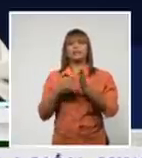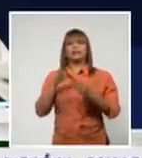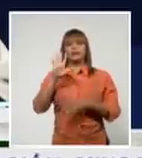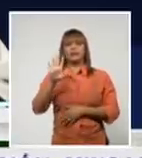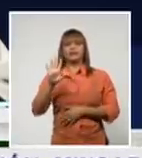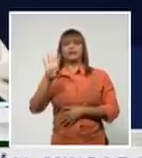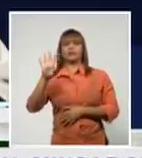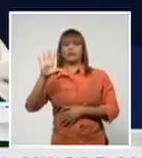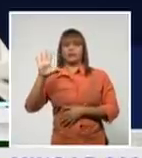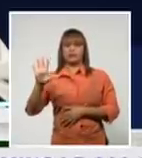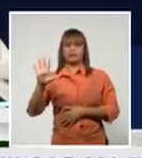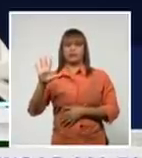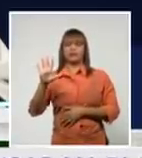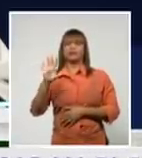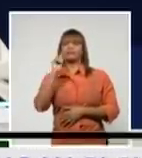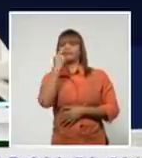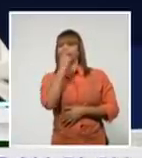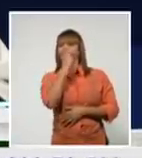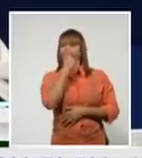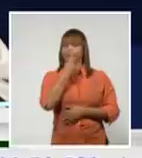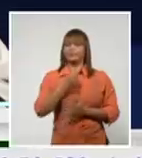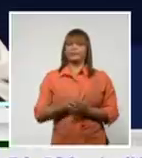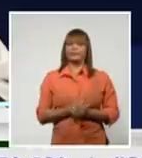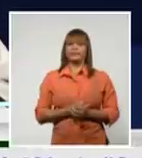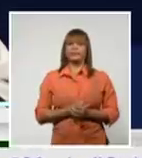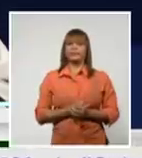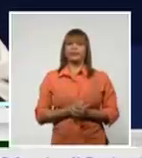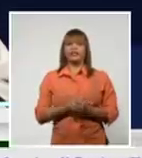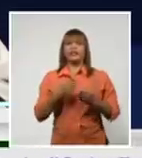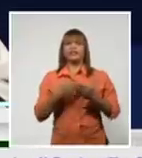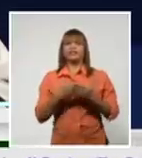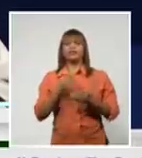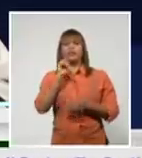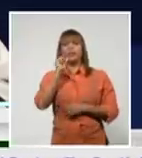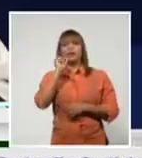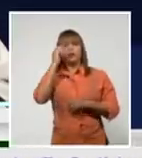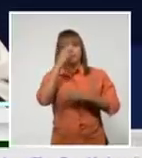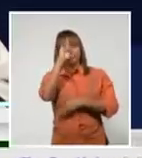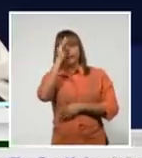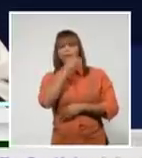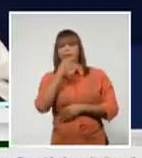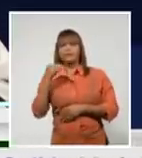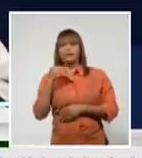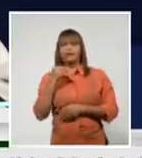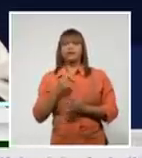7.545 muestras. En los del Instituto de Medicina Tropical Pedro Curí,